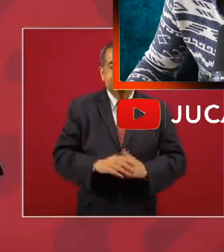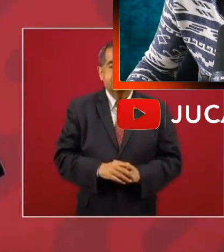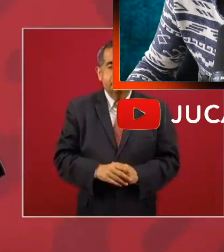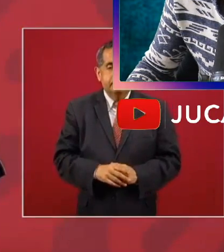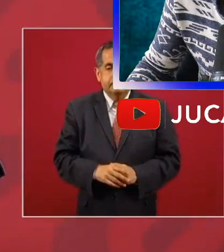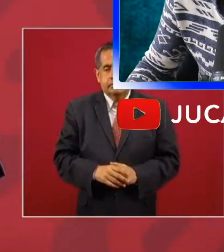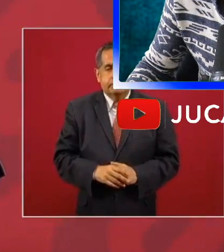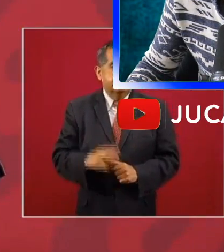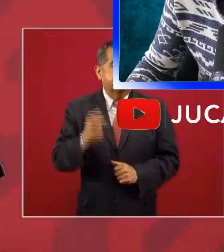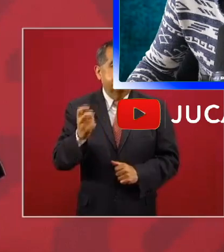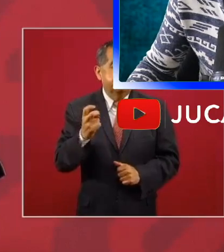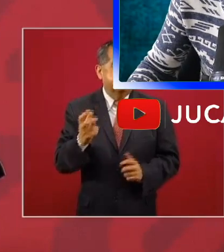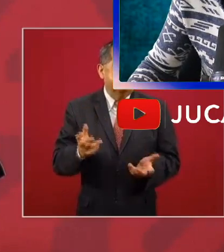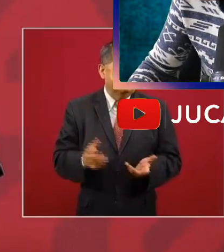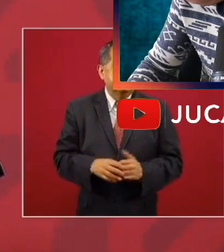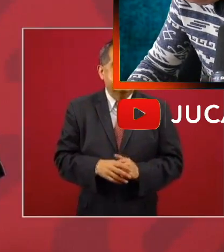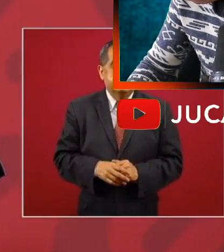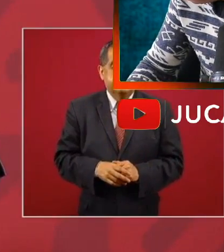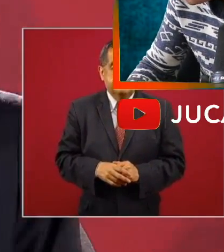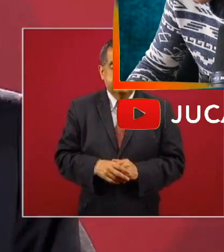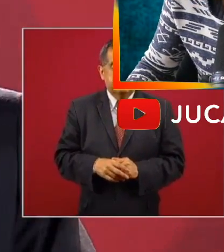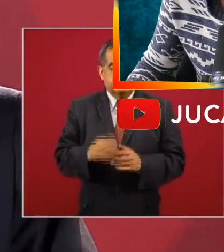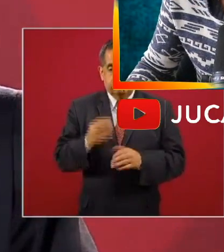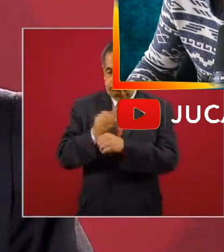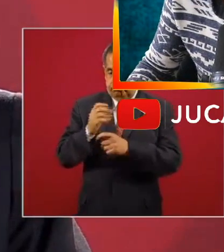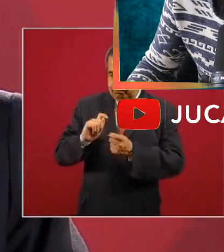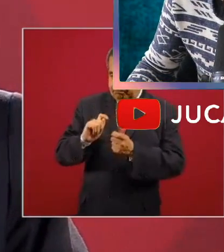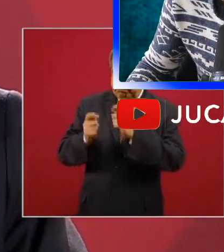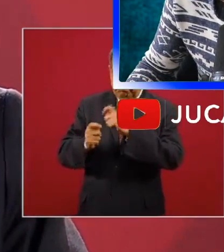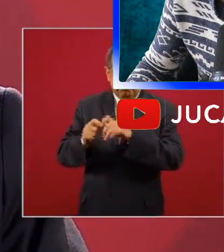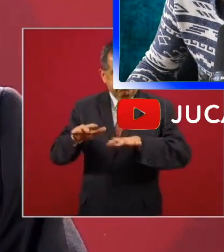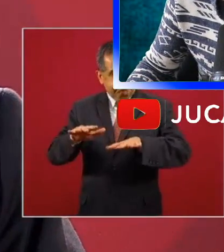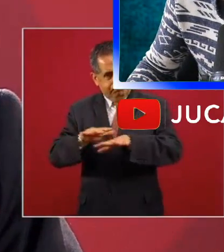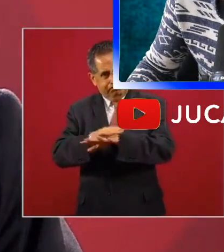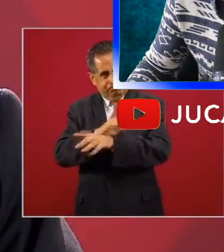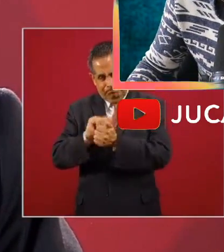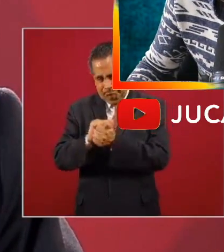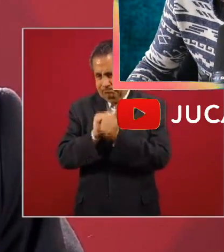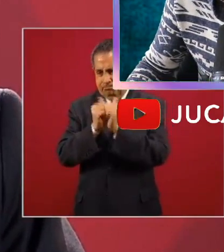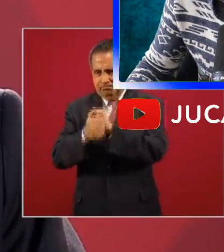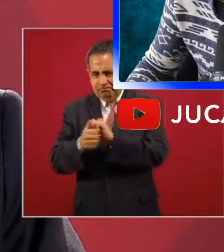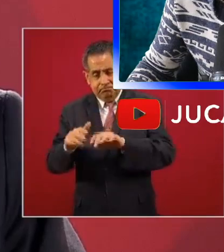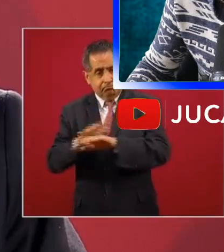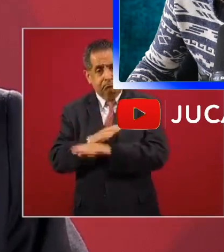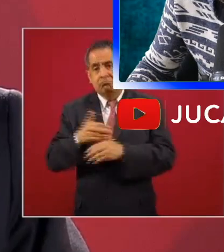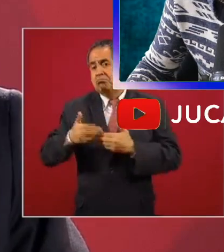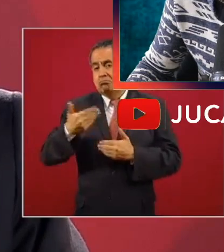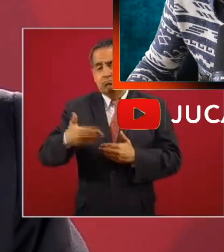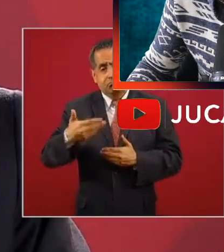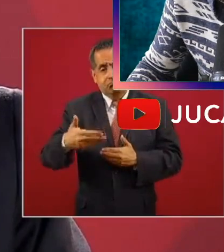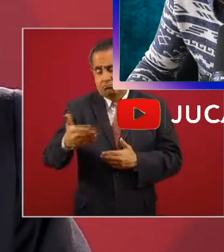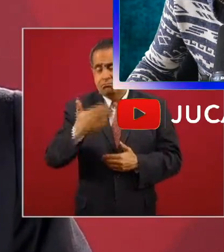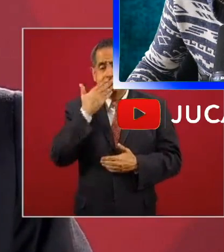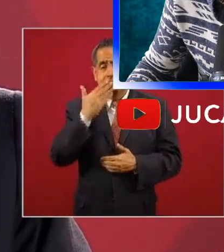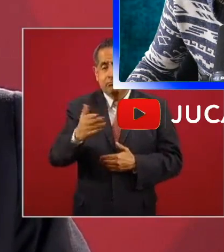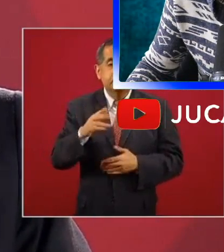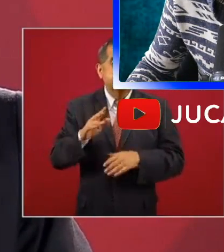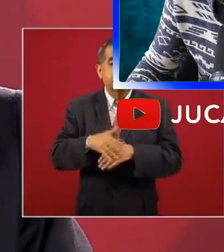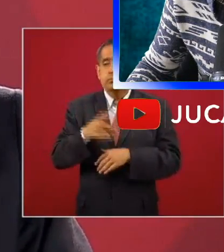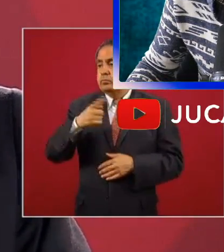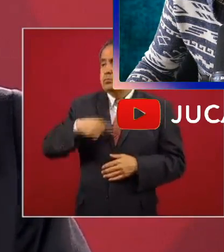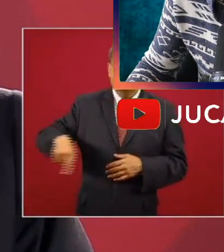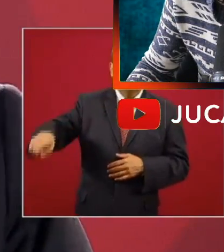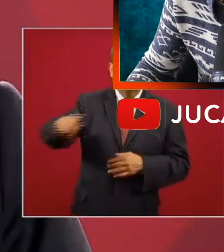Por eso la transformación va hacia adelante, porque tenemos el apoyo, el